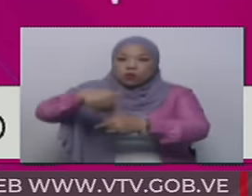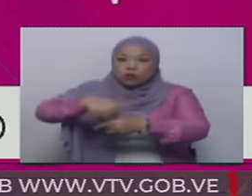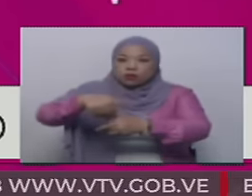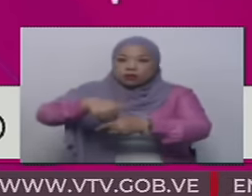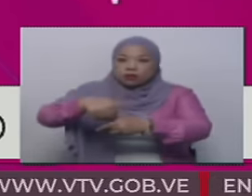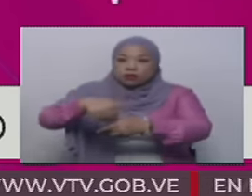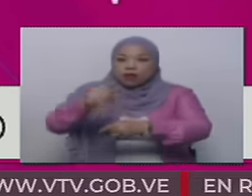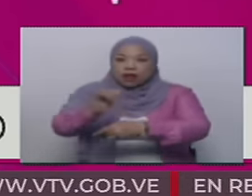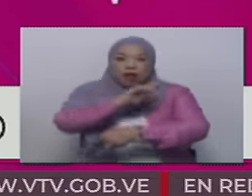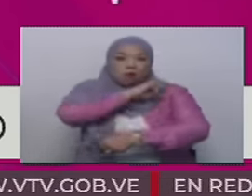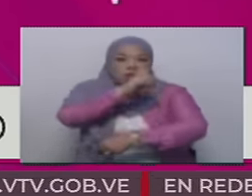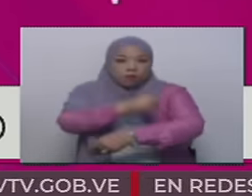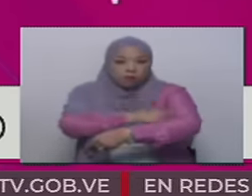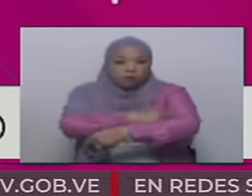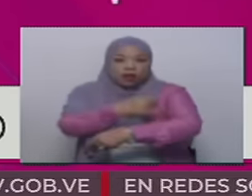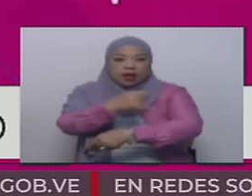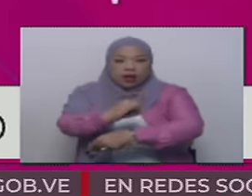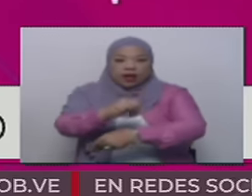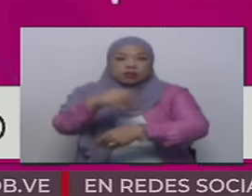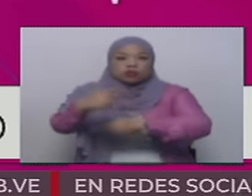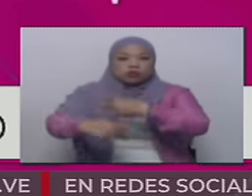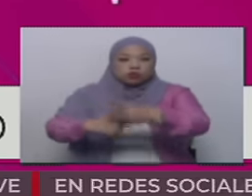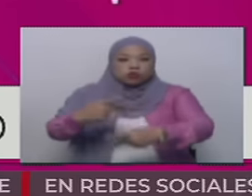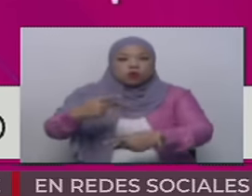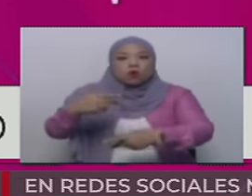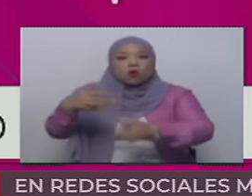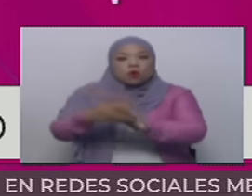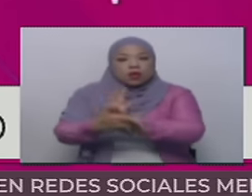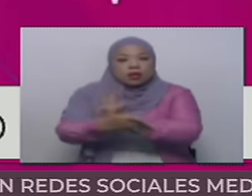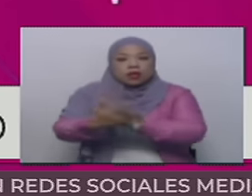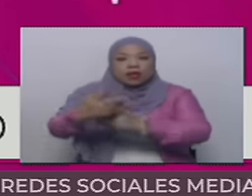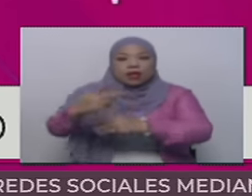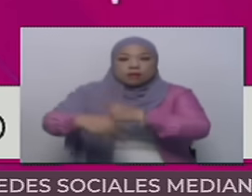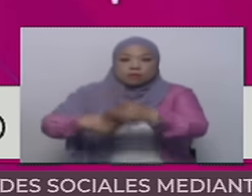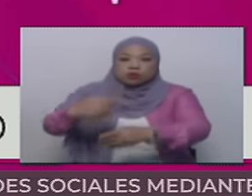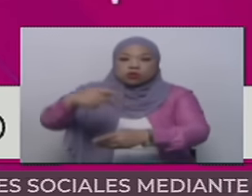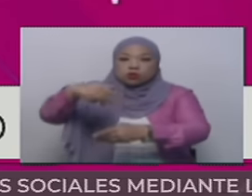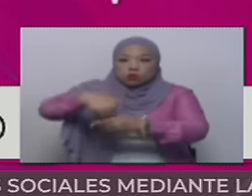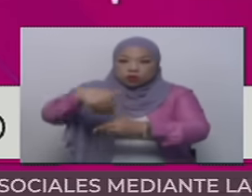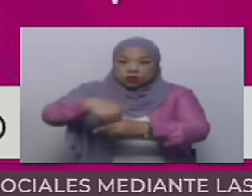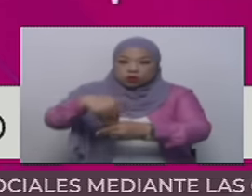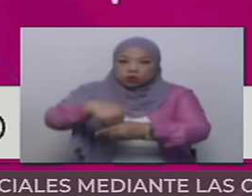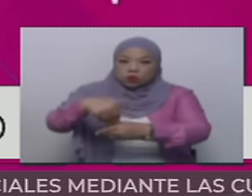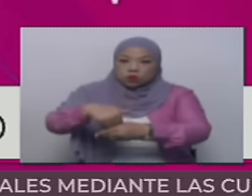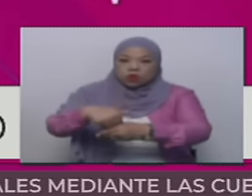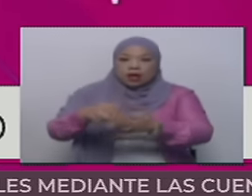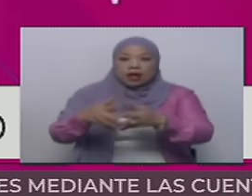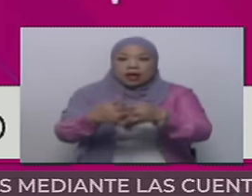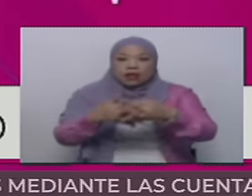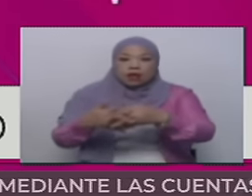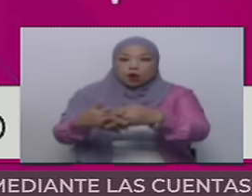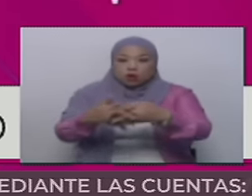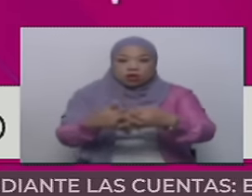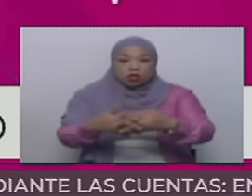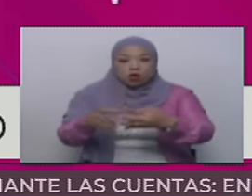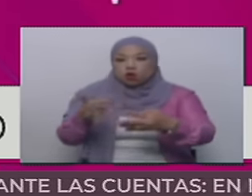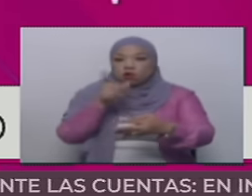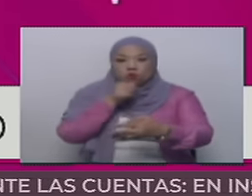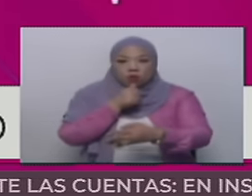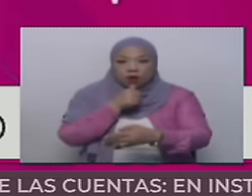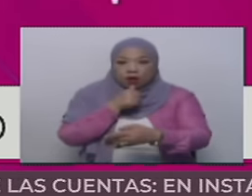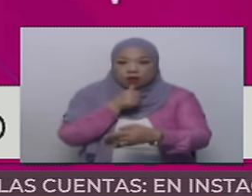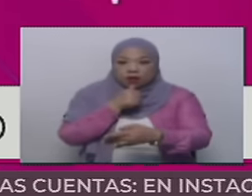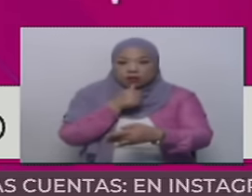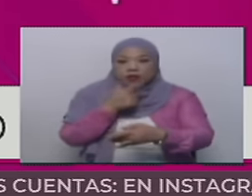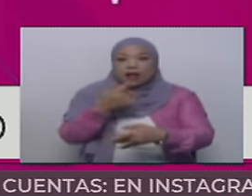poder electoral, a diferencia de Estados Unidos, María Antonieta. Que son los medios de comunicación quienes anuncian